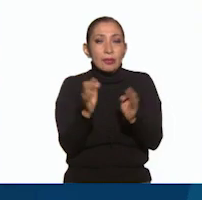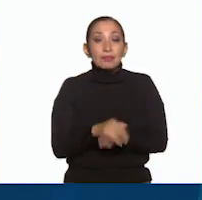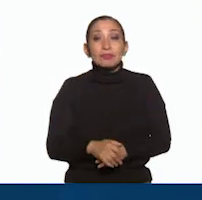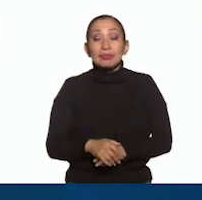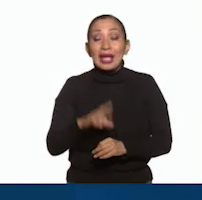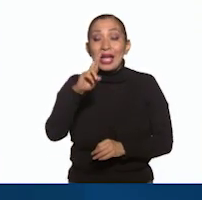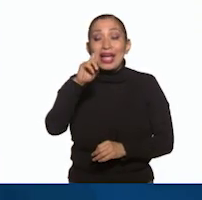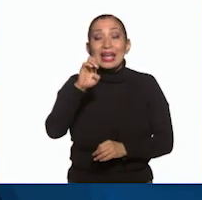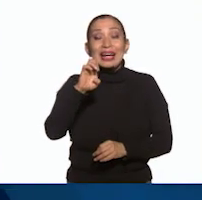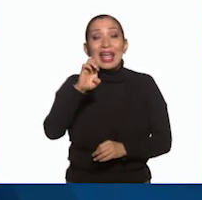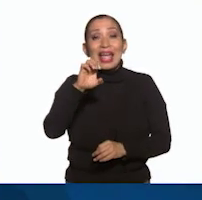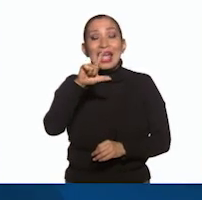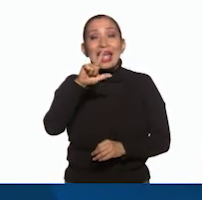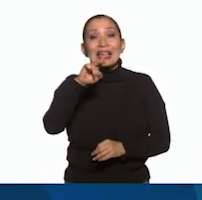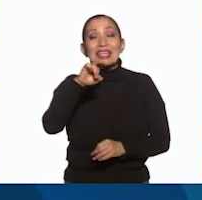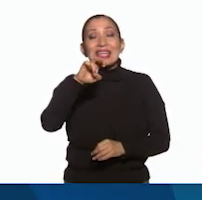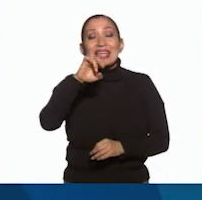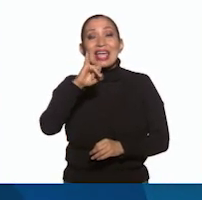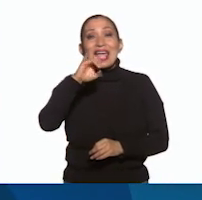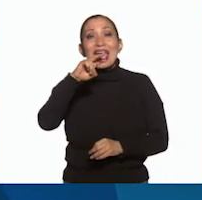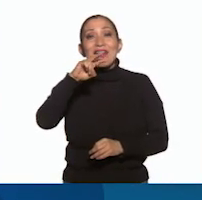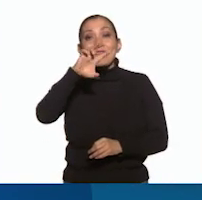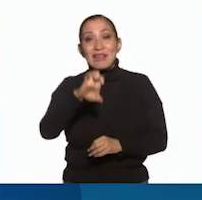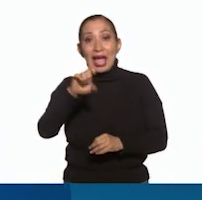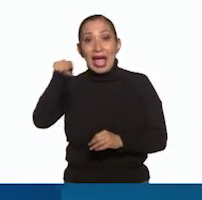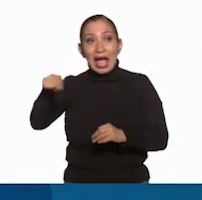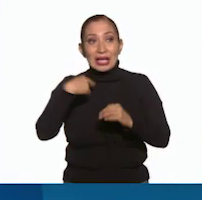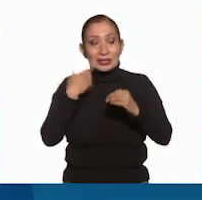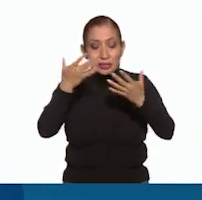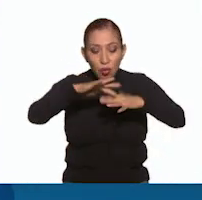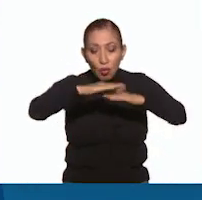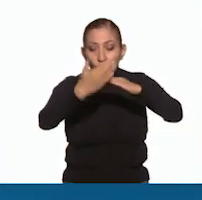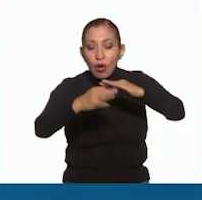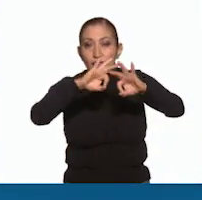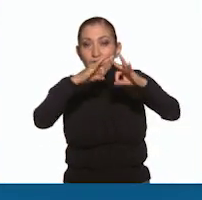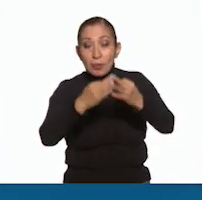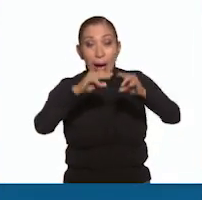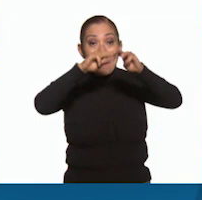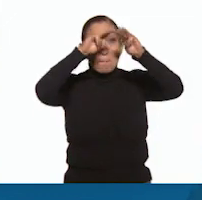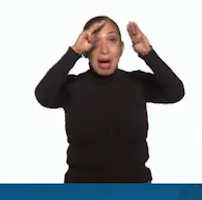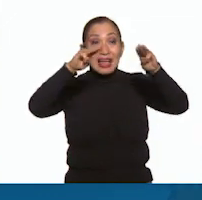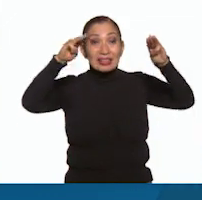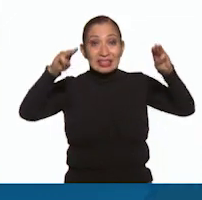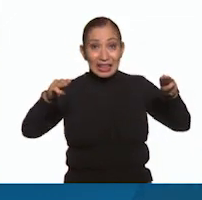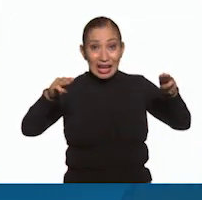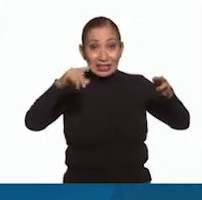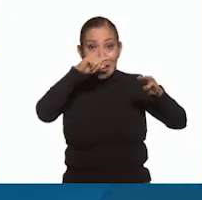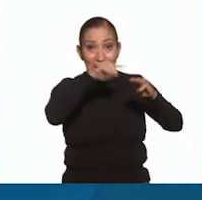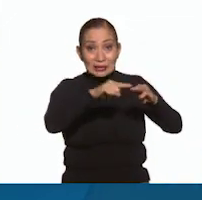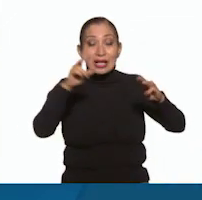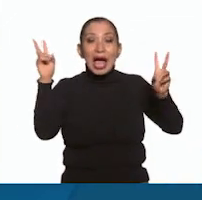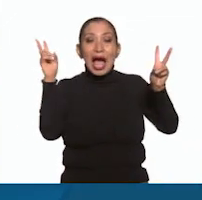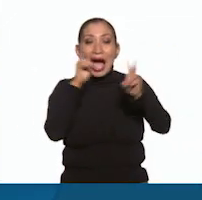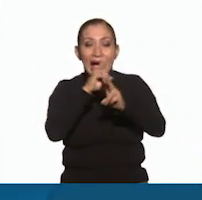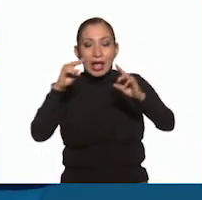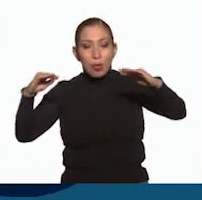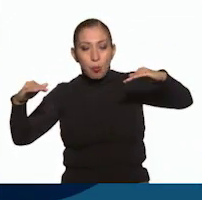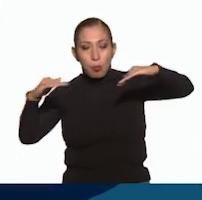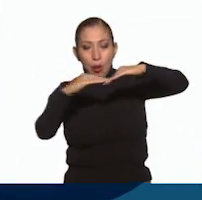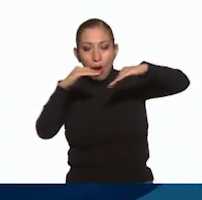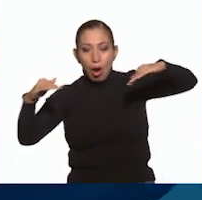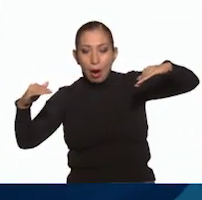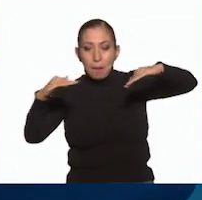relieve es la configuración de la superficie terrestre. Las montañas alteran el desplazamiento de los vientos e influyen